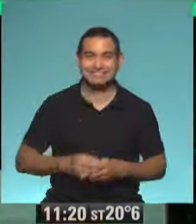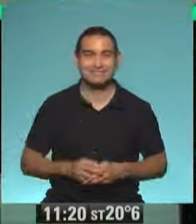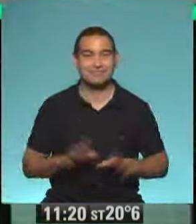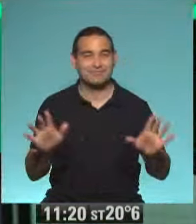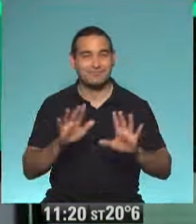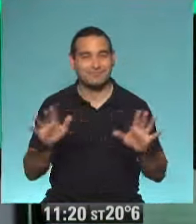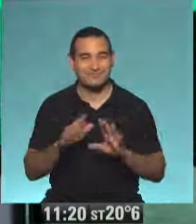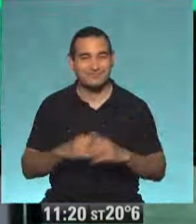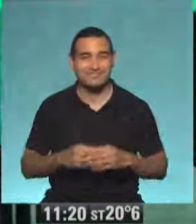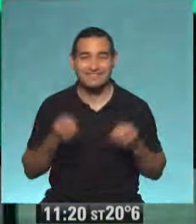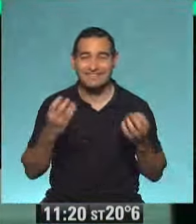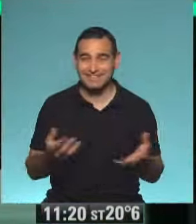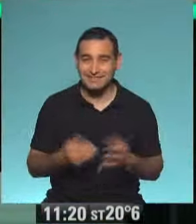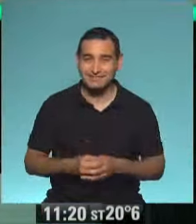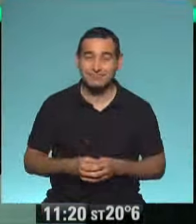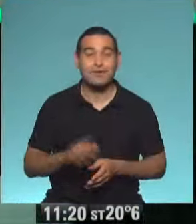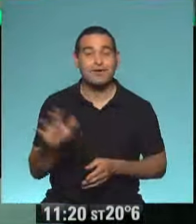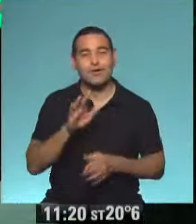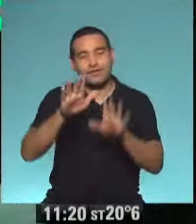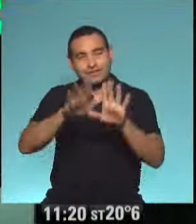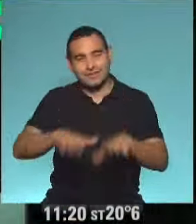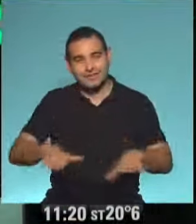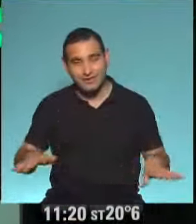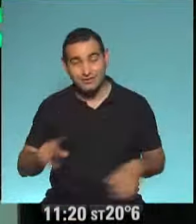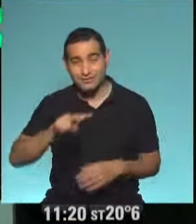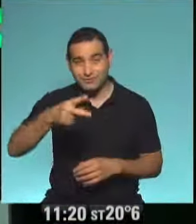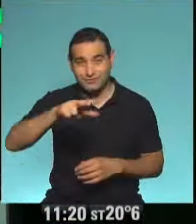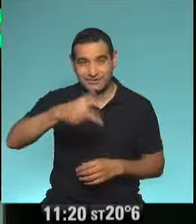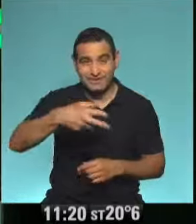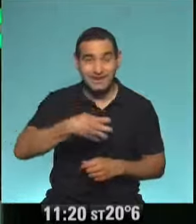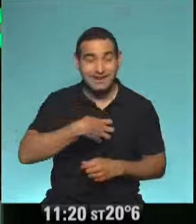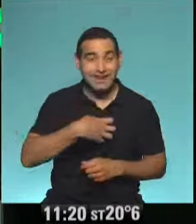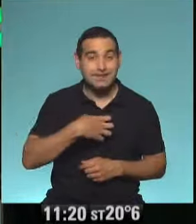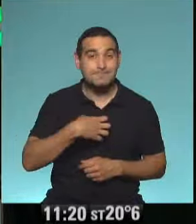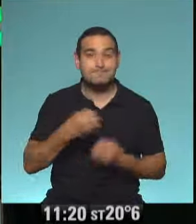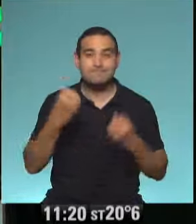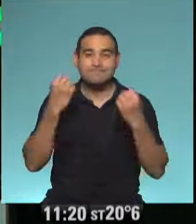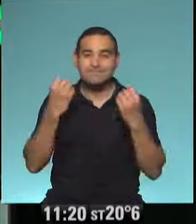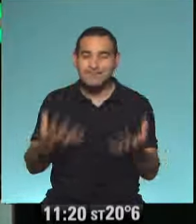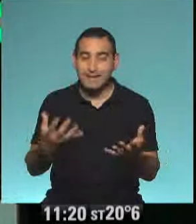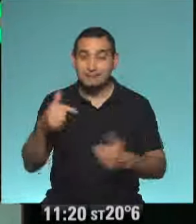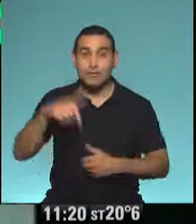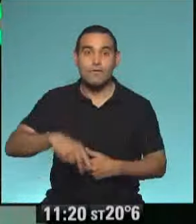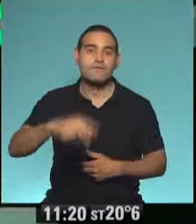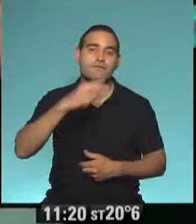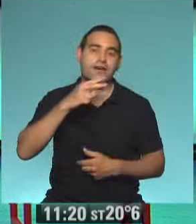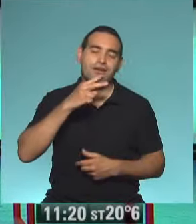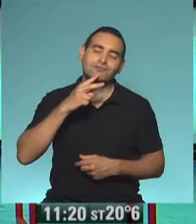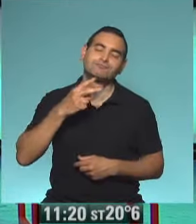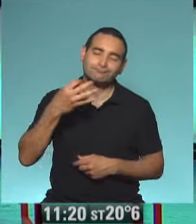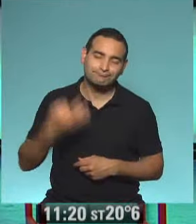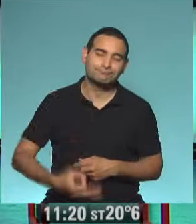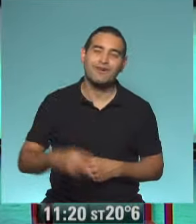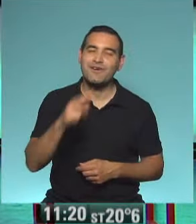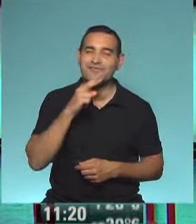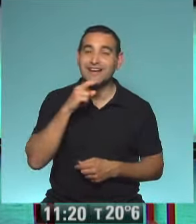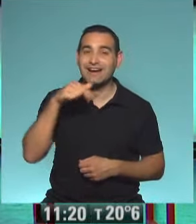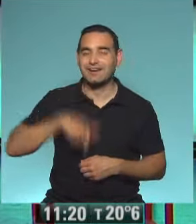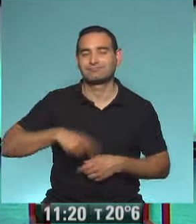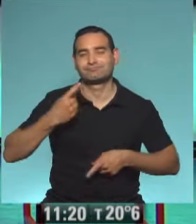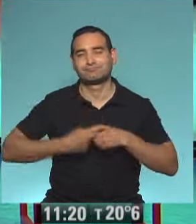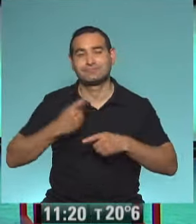va? Hola a los chicos y las chicas de segundo y tercero, ¿cómo están? ¡Es viernes! ¡Es viernes! Estamos acá